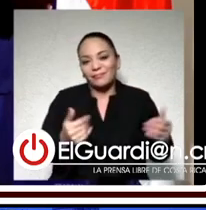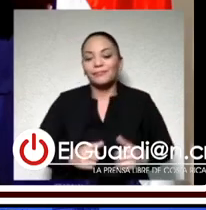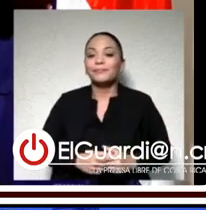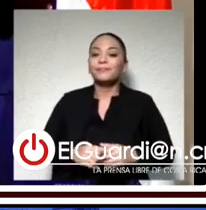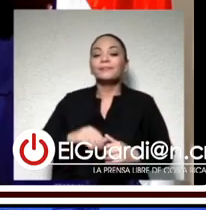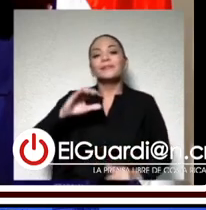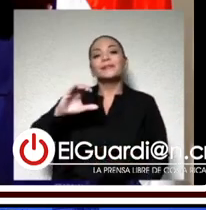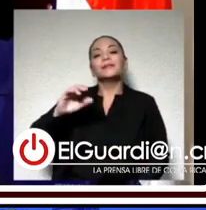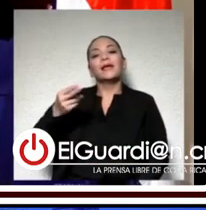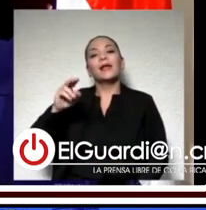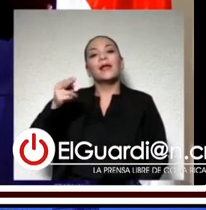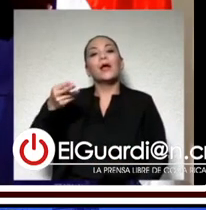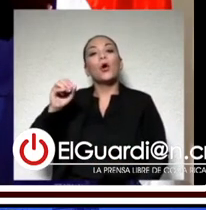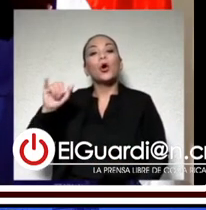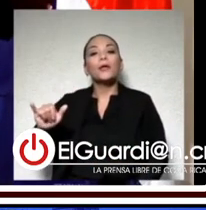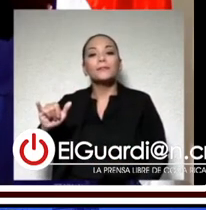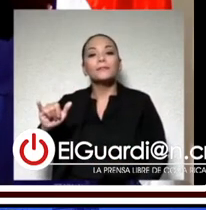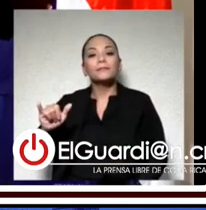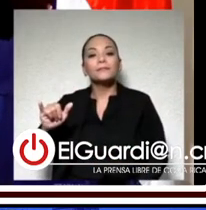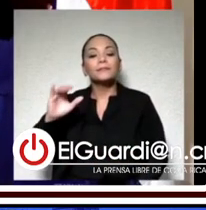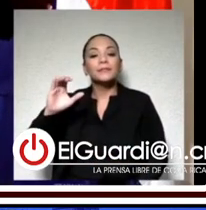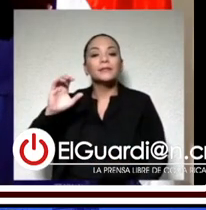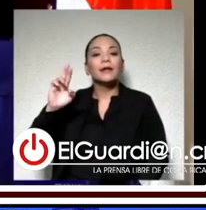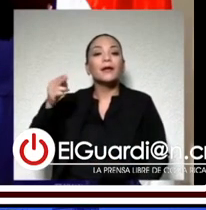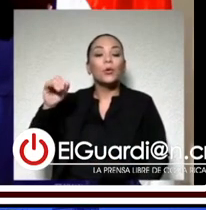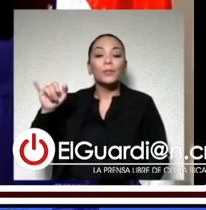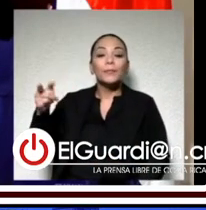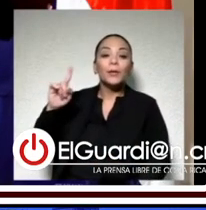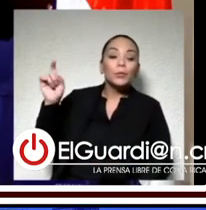CROI tiene preguntas, Carlos, dale.